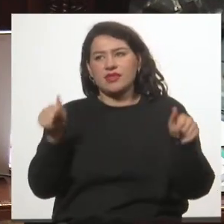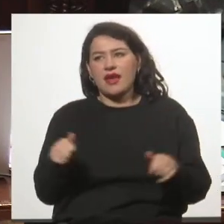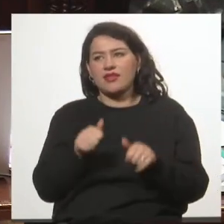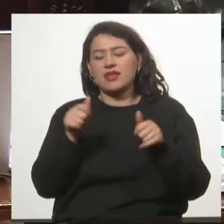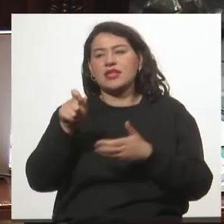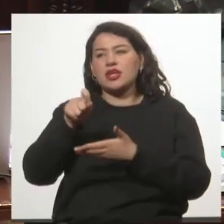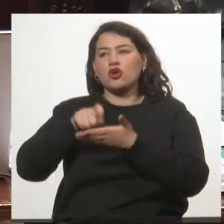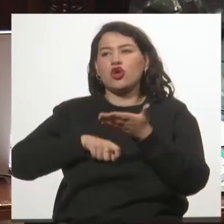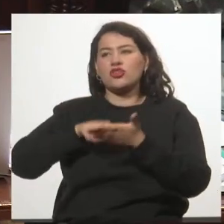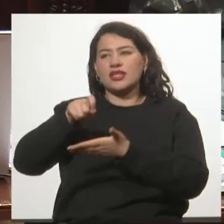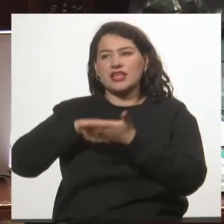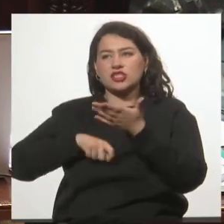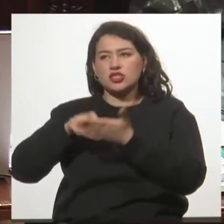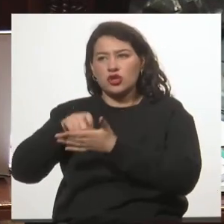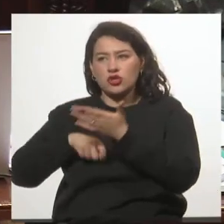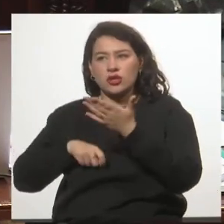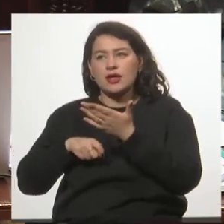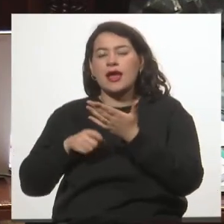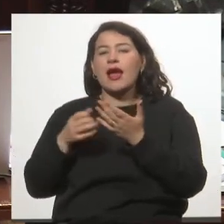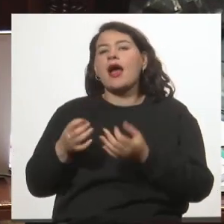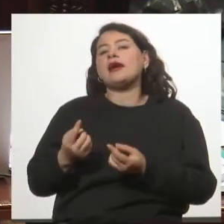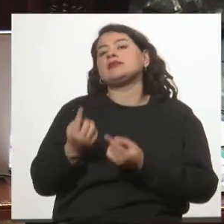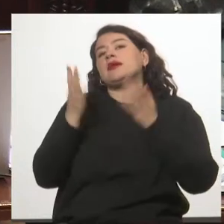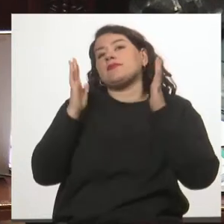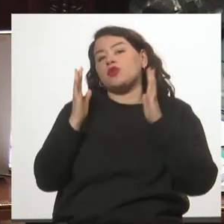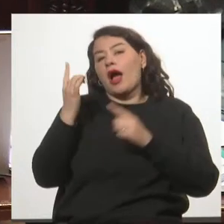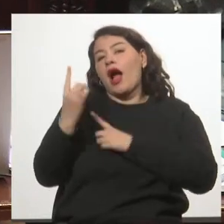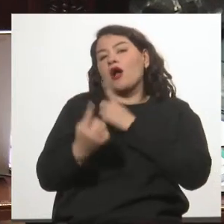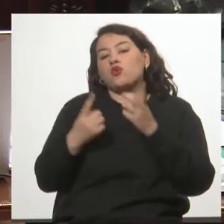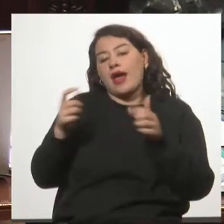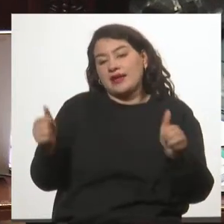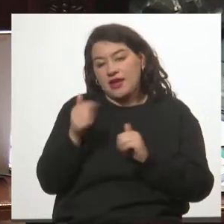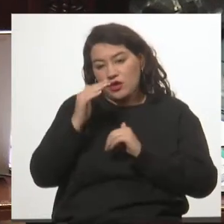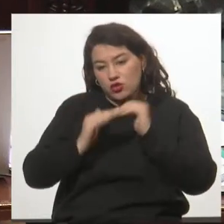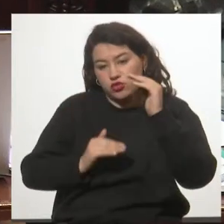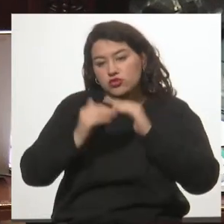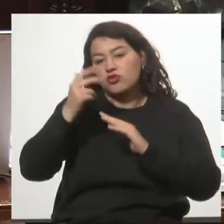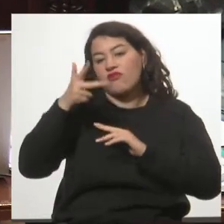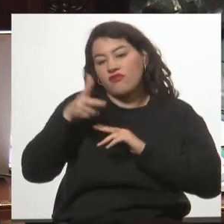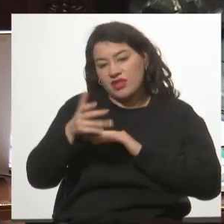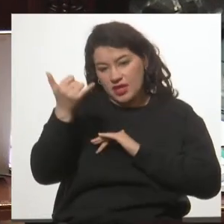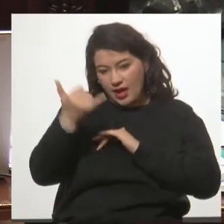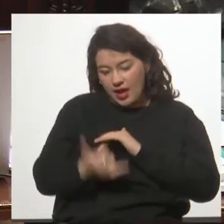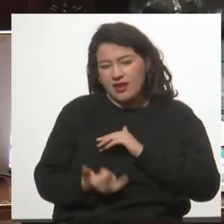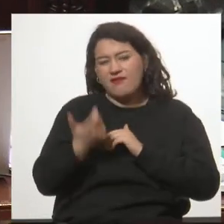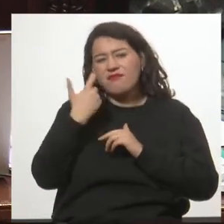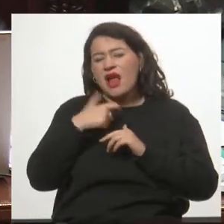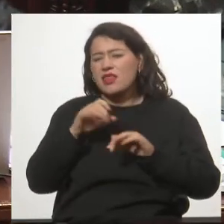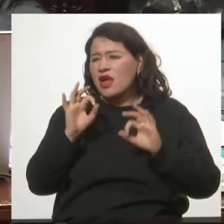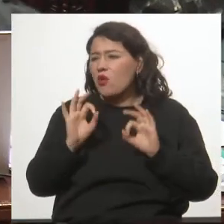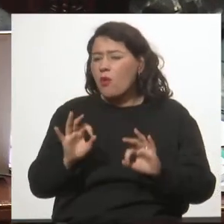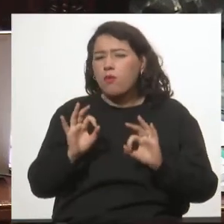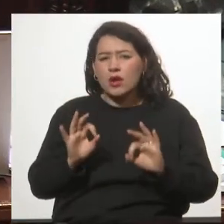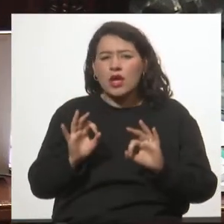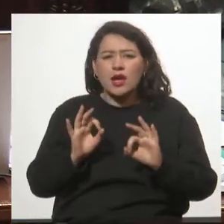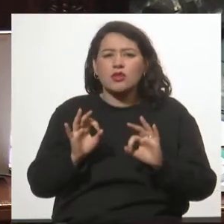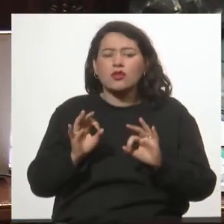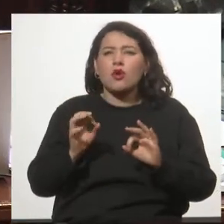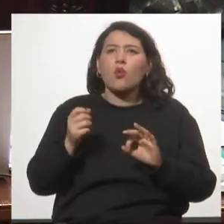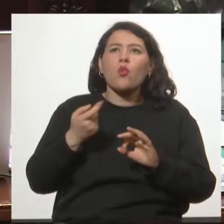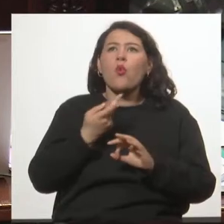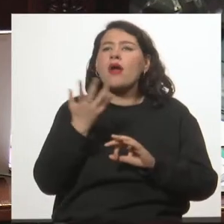contrataciones excepto ciertas actividades de construcción incompleta definición del alcance del